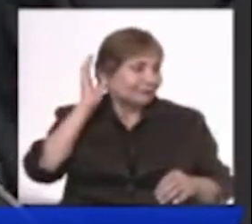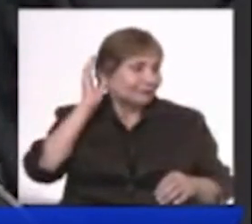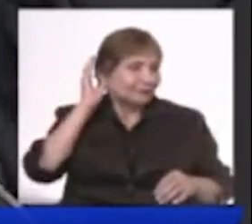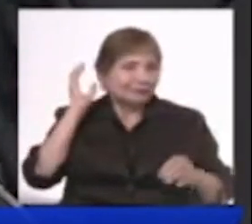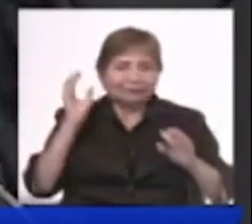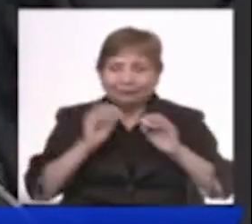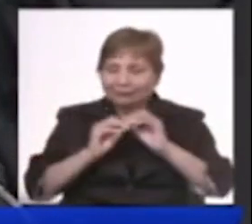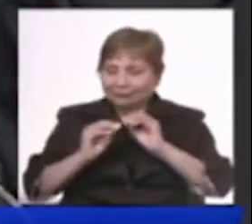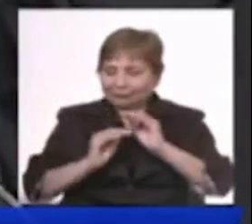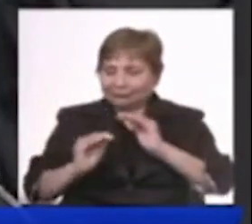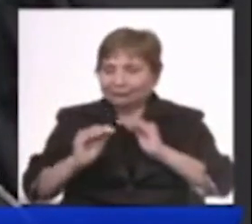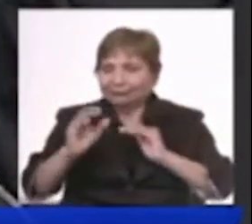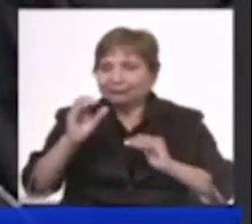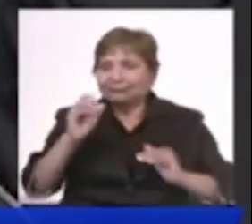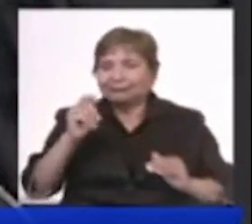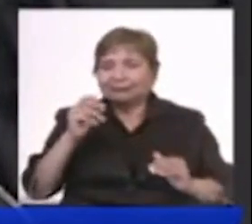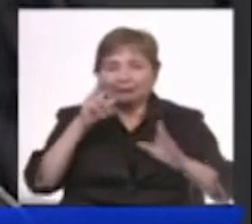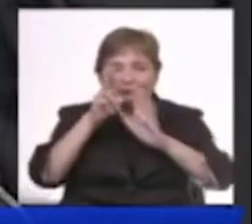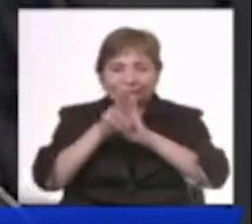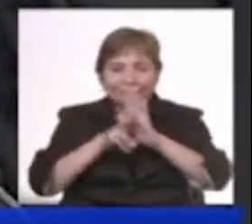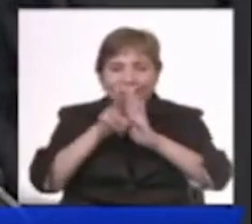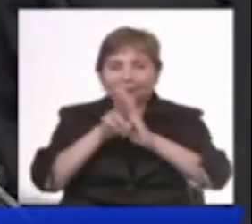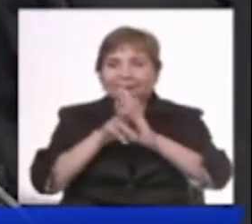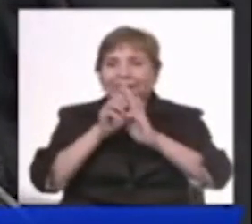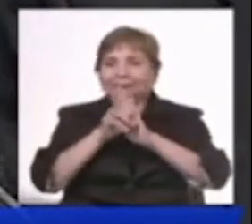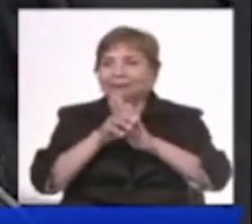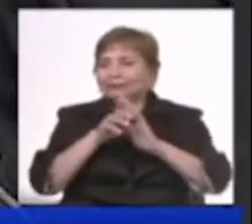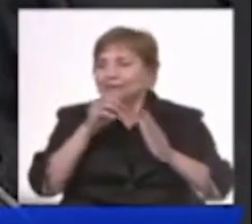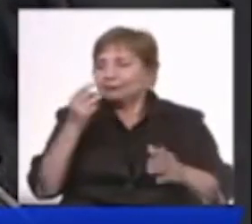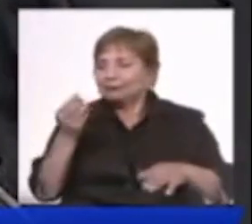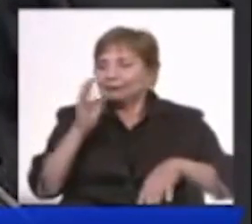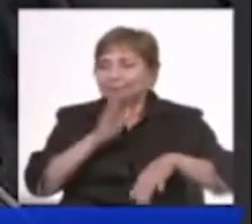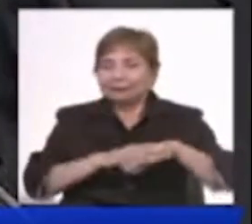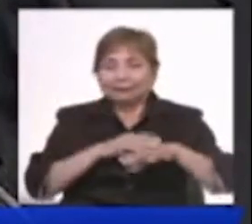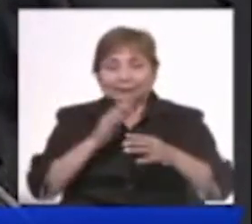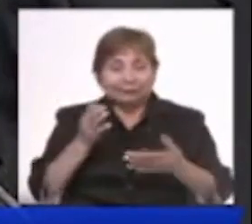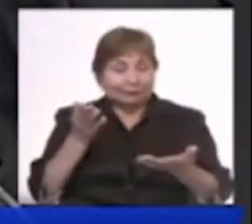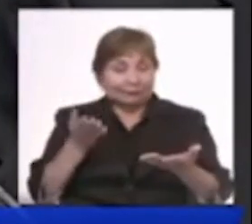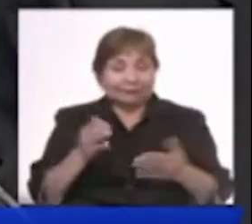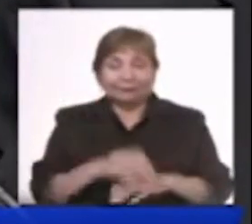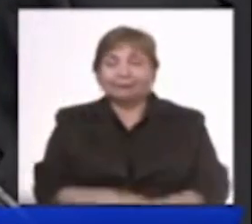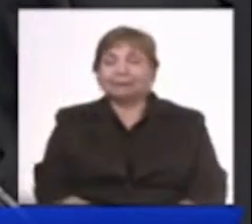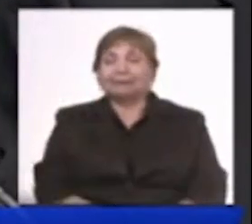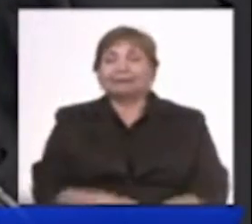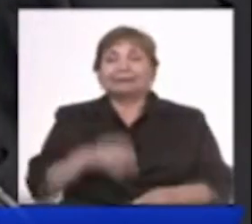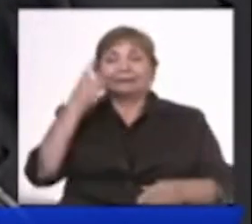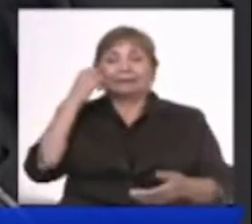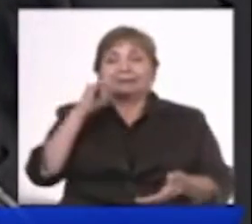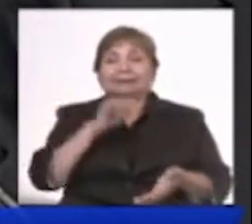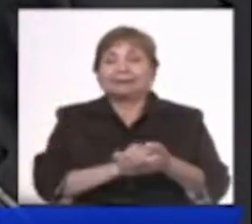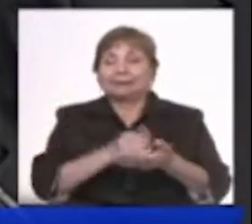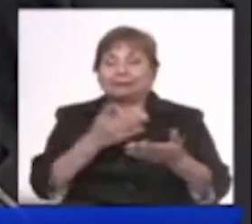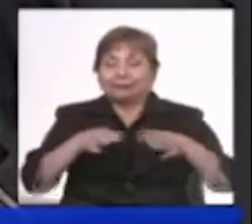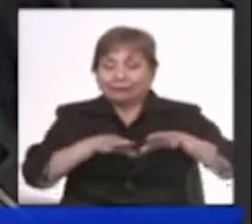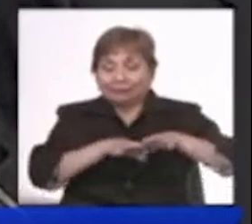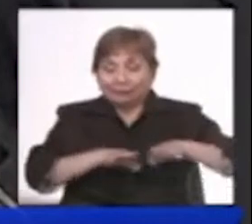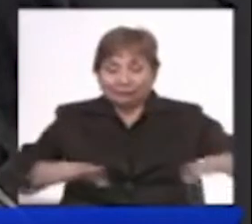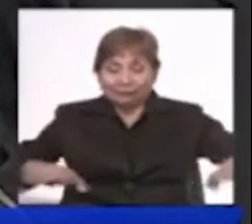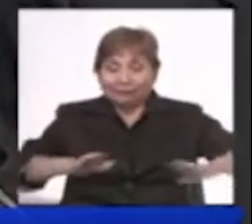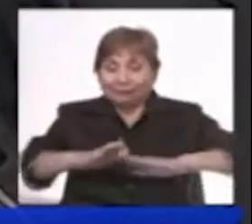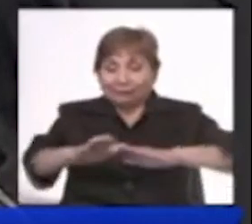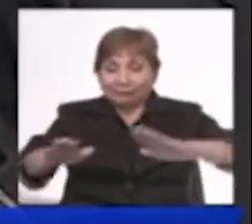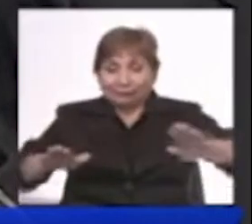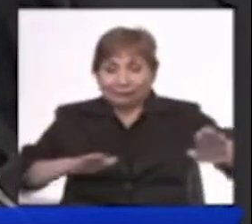fibra óptica, de video. Y sobre todo, que para alfombrar donde